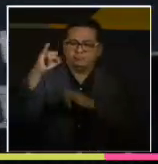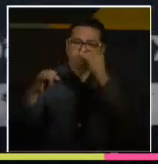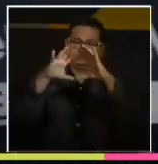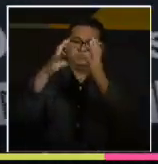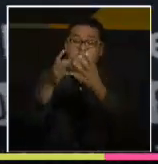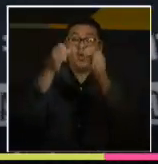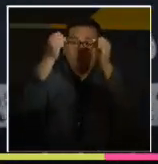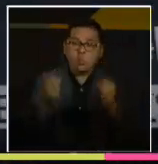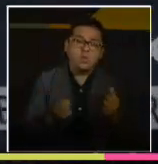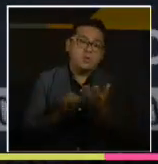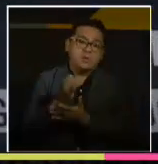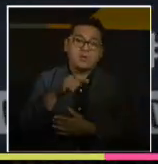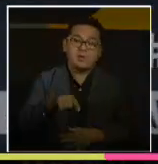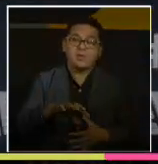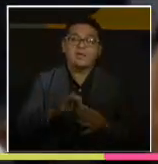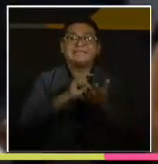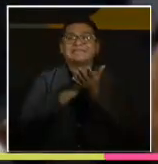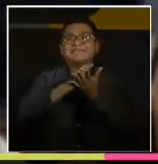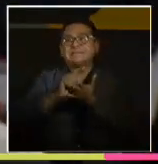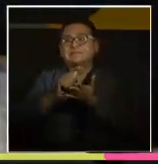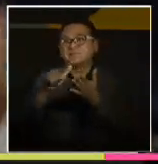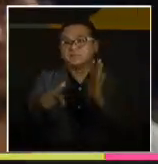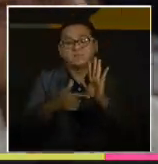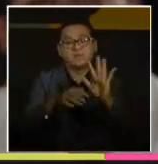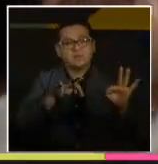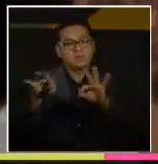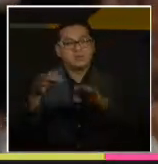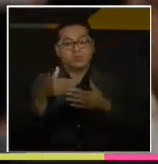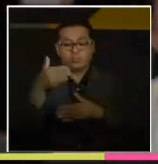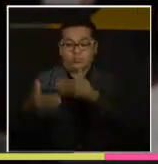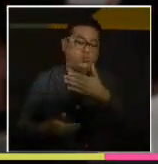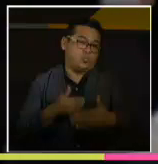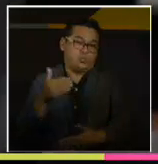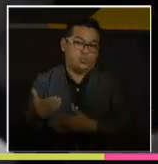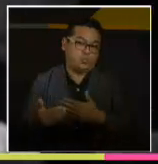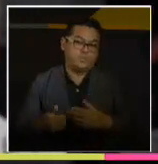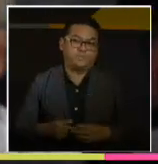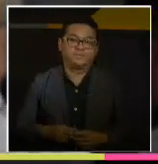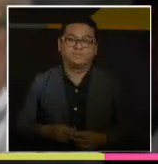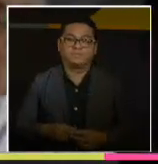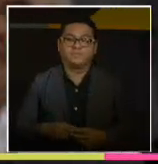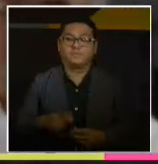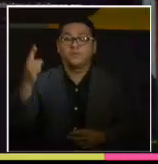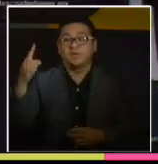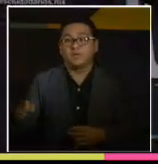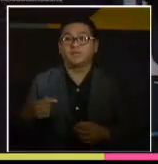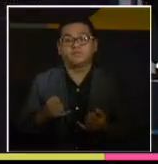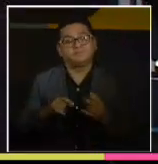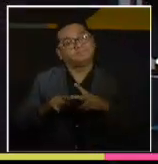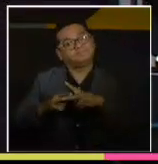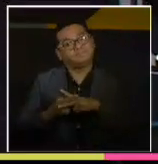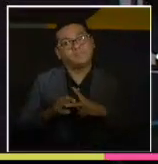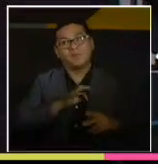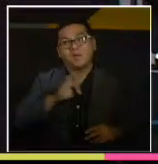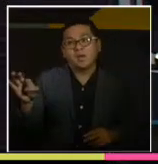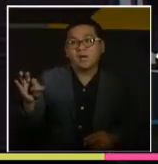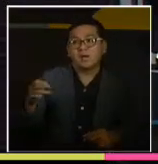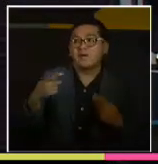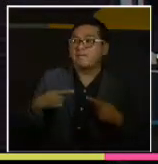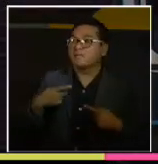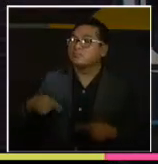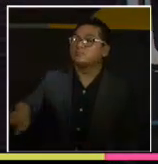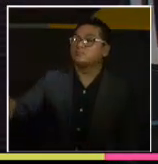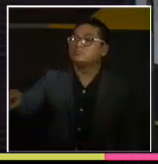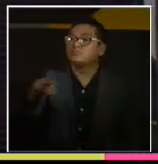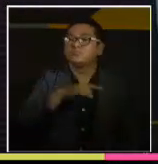internacional que garantiza la transparencia en el proceso de licitaciones desde su planeación para que los